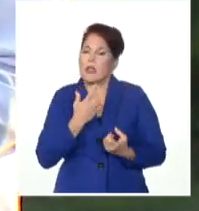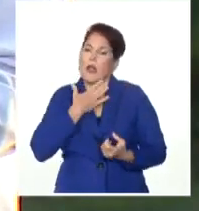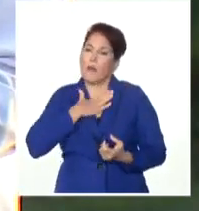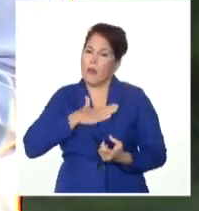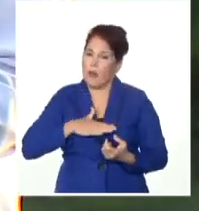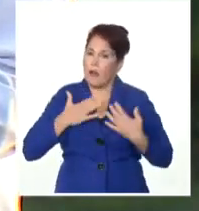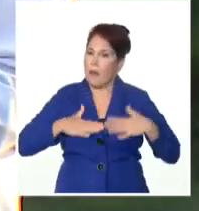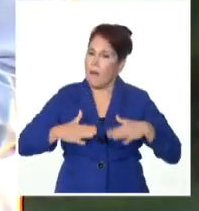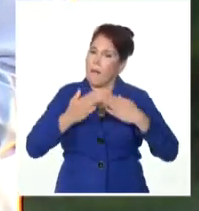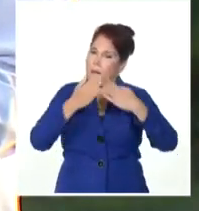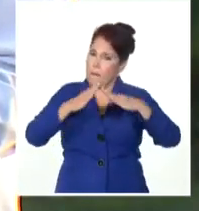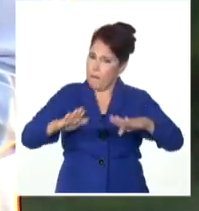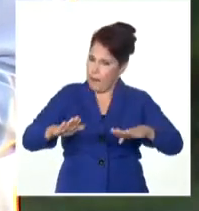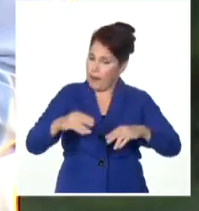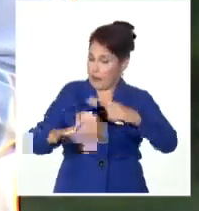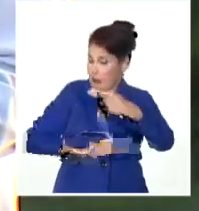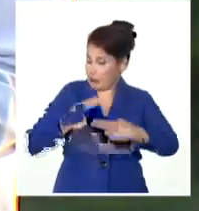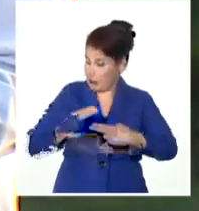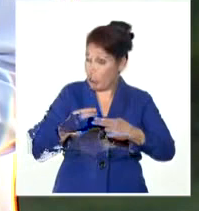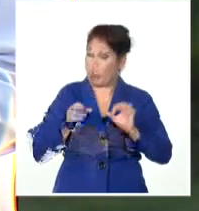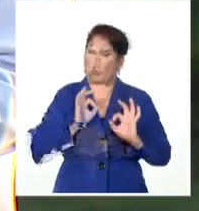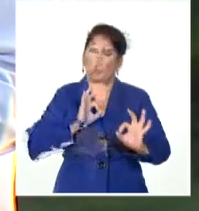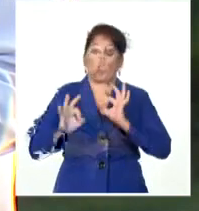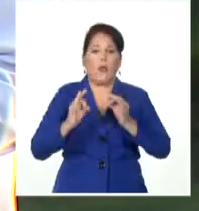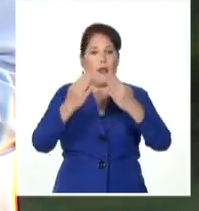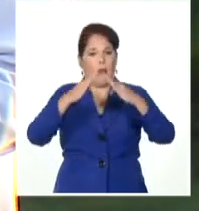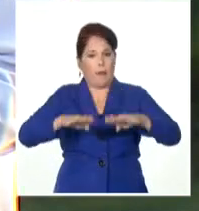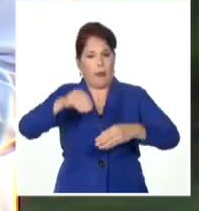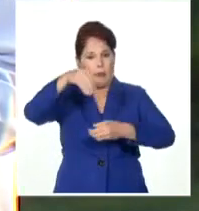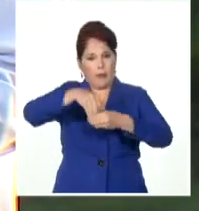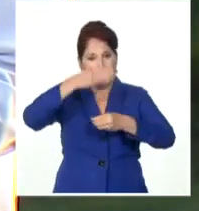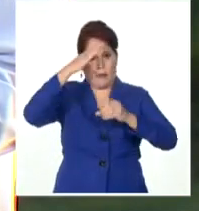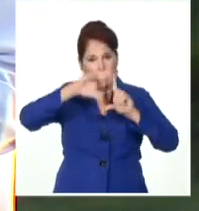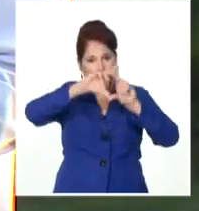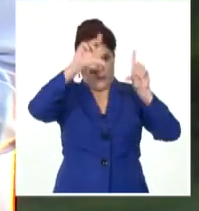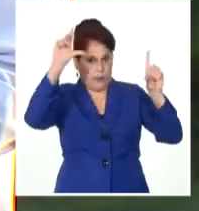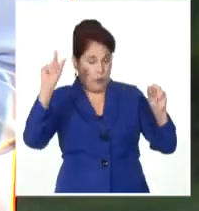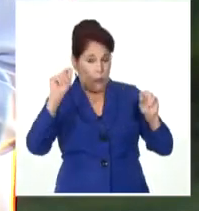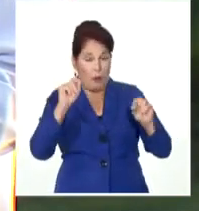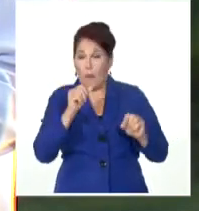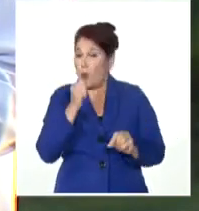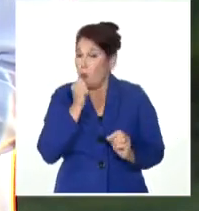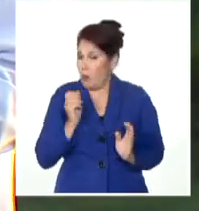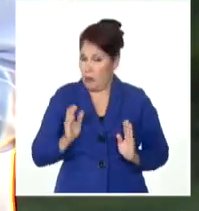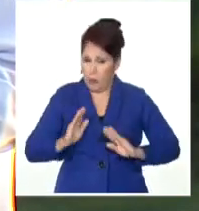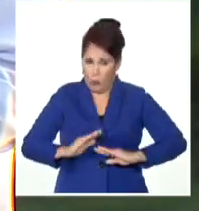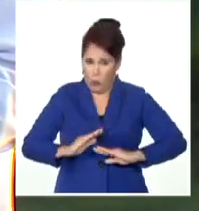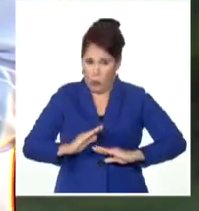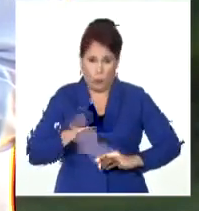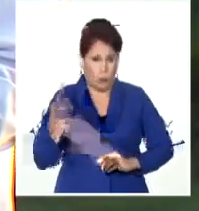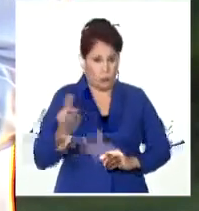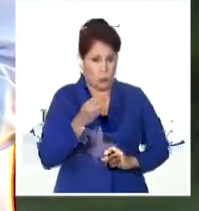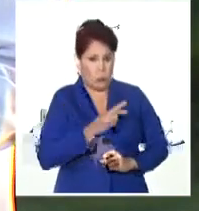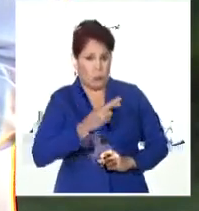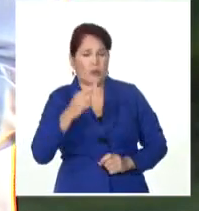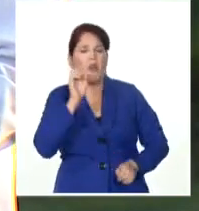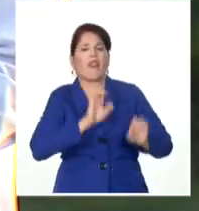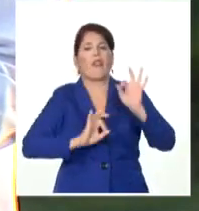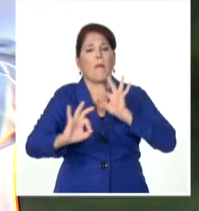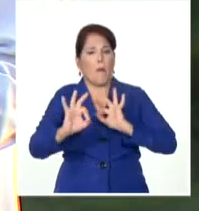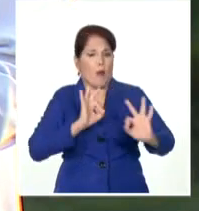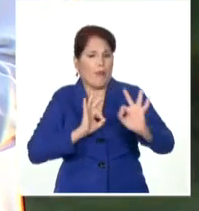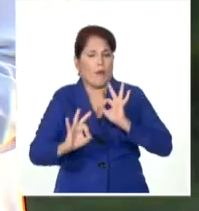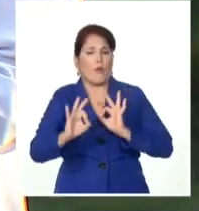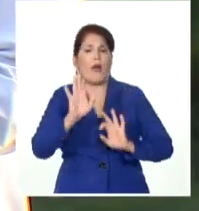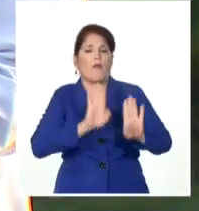hacemos cuanto está a nuestro alcance por preservarla, pero nadie dude que los patriotas de esta isla defenderemos la